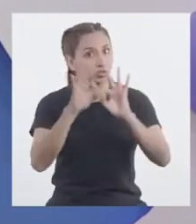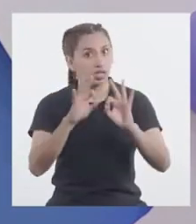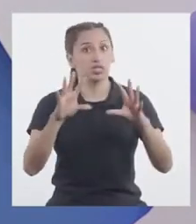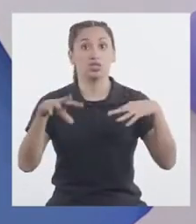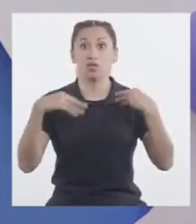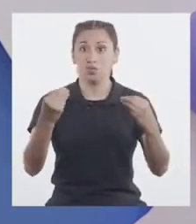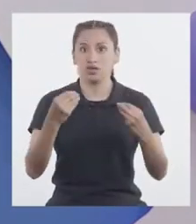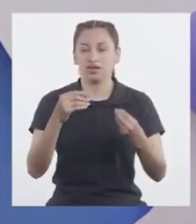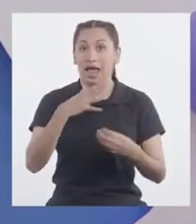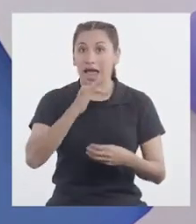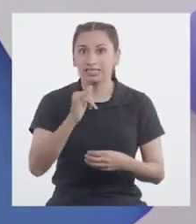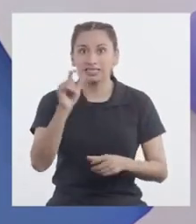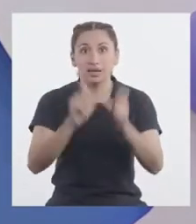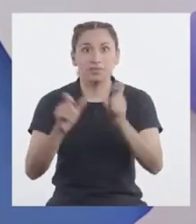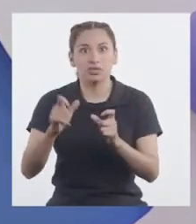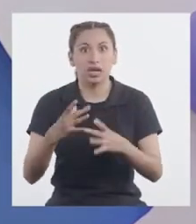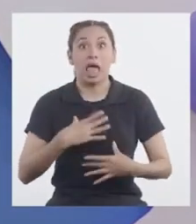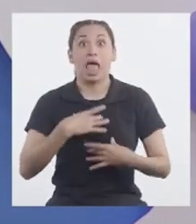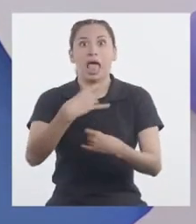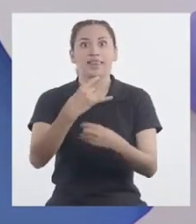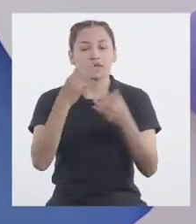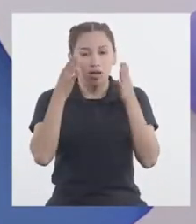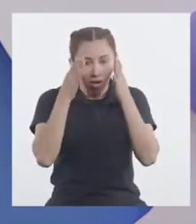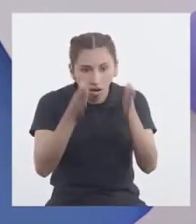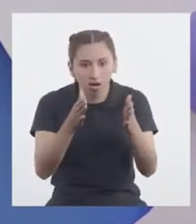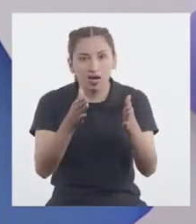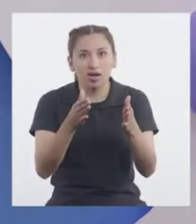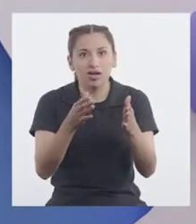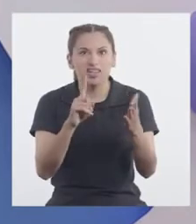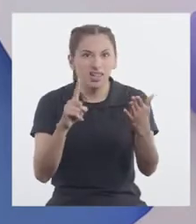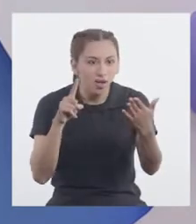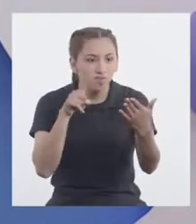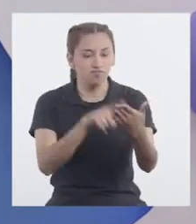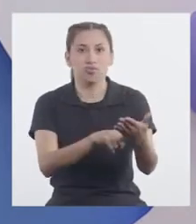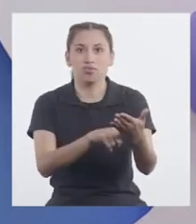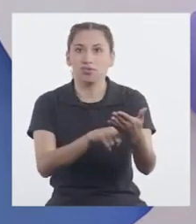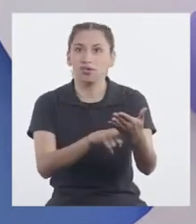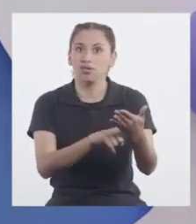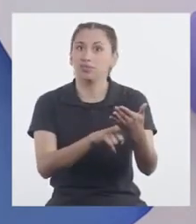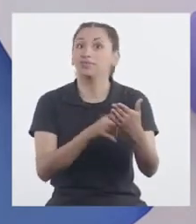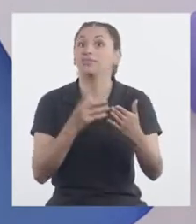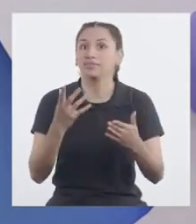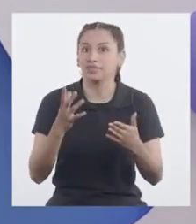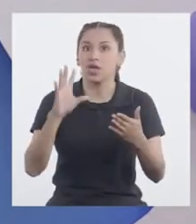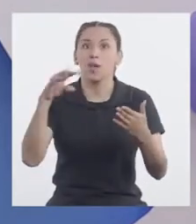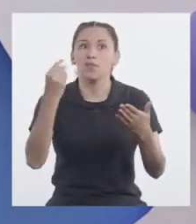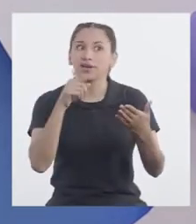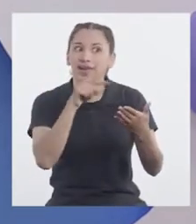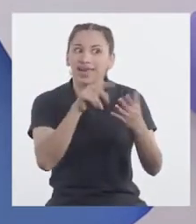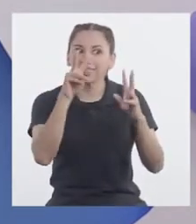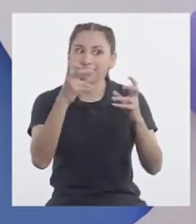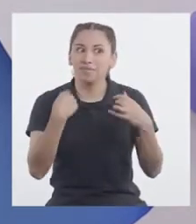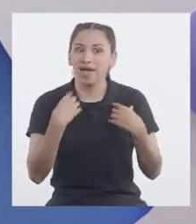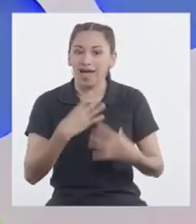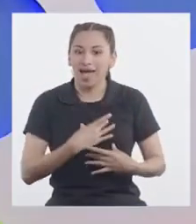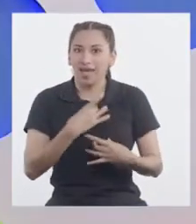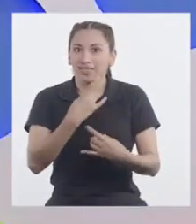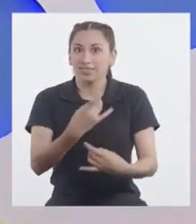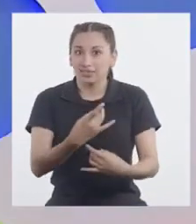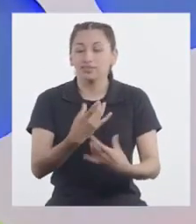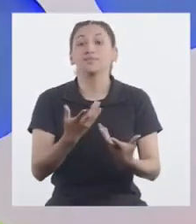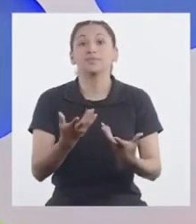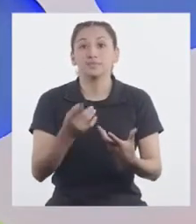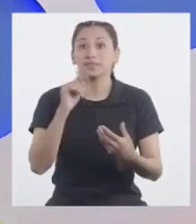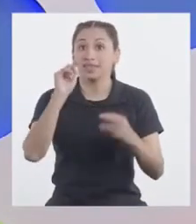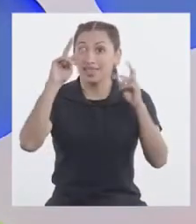porque así, sin mayores rodeos, atrapas la atención del oyente, quien le ha dado clic al audio precisamente porque le atrae el tema.